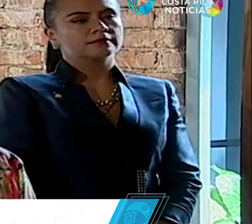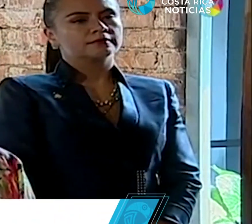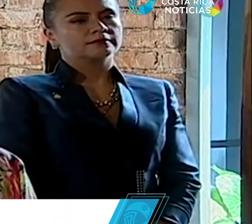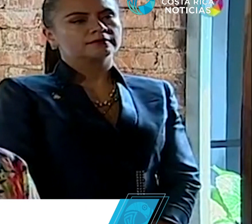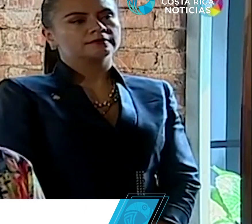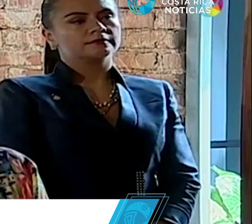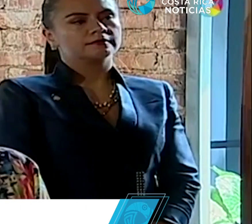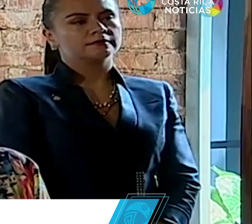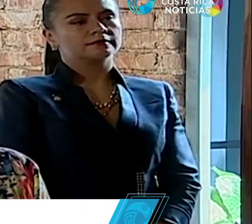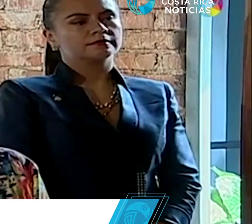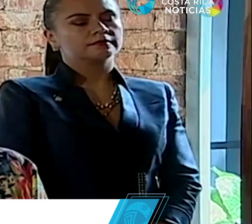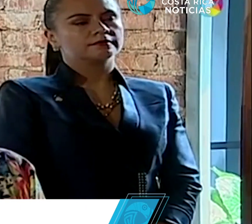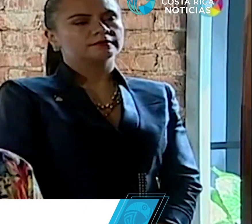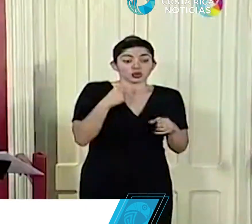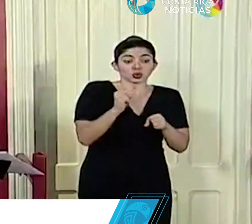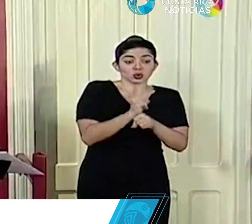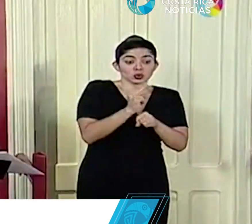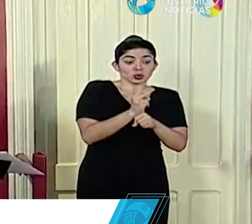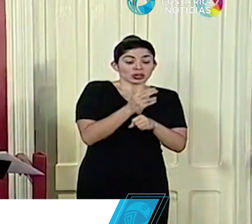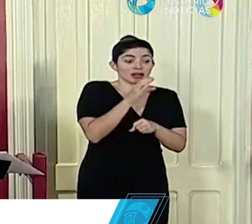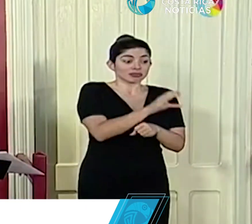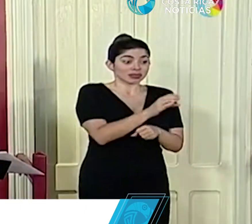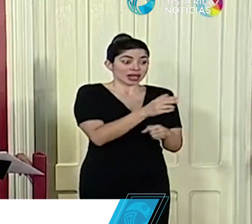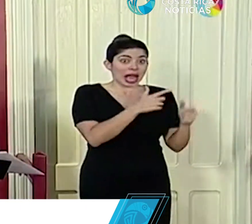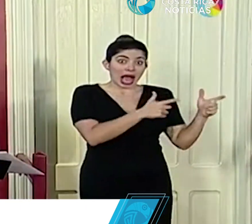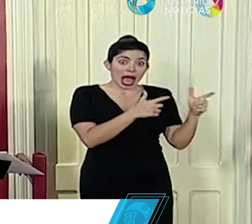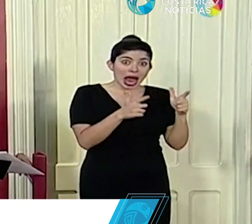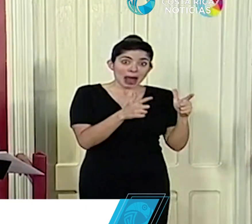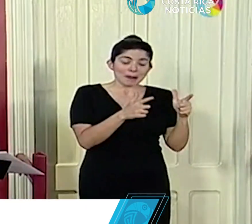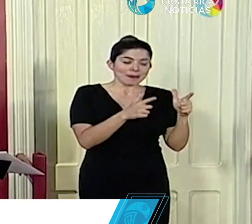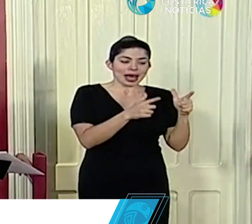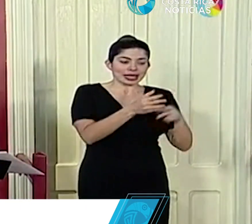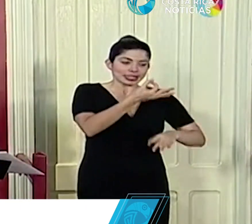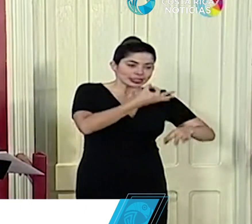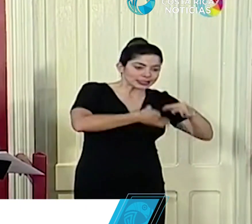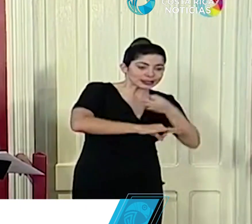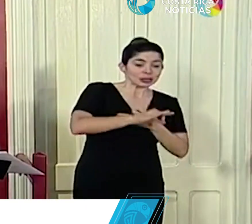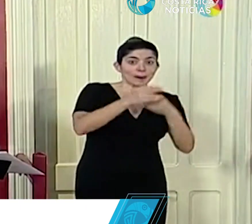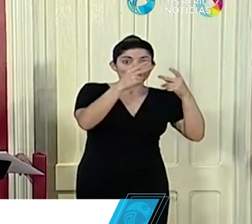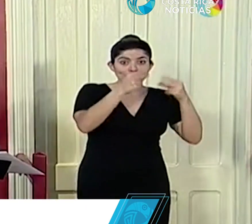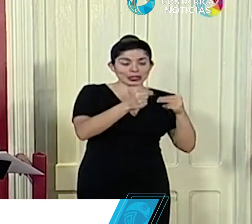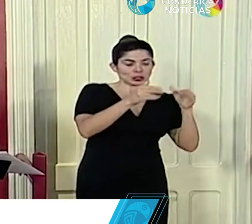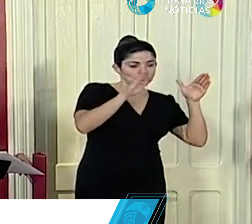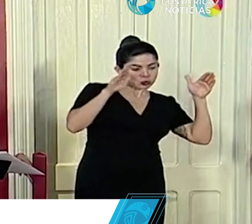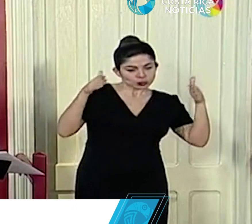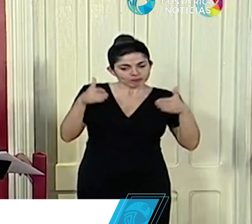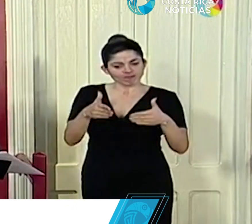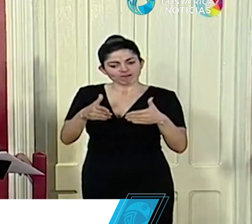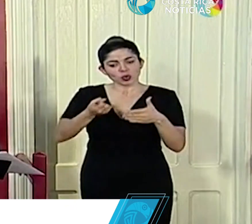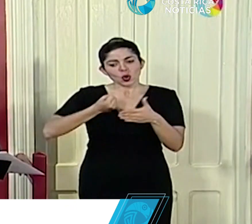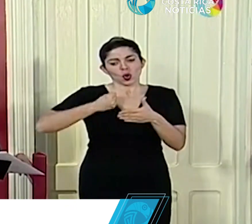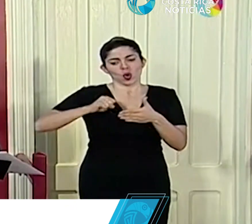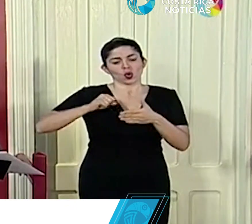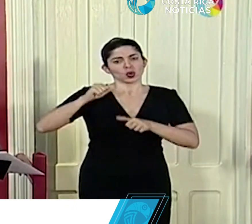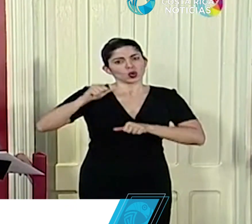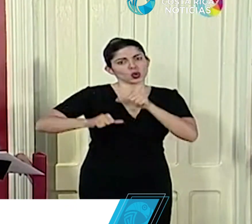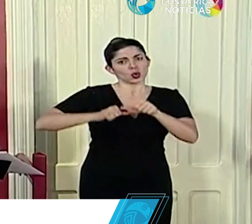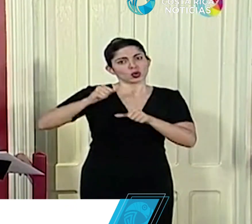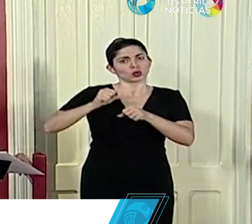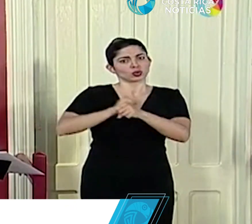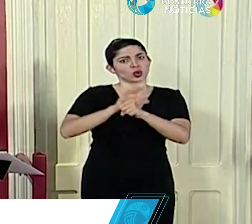de dólares que dedicamos a las armas para desviar ese presupuesto contra la lucha